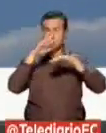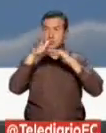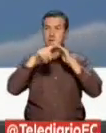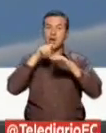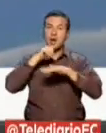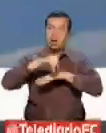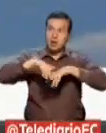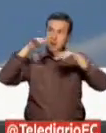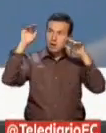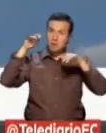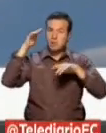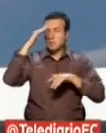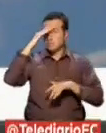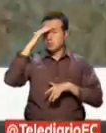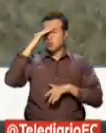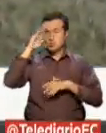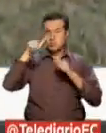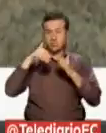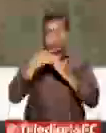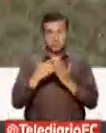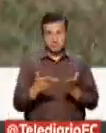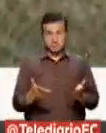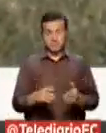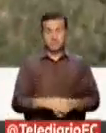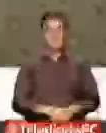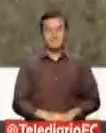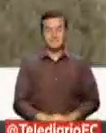y monitorización del planeta.